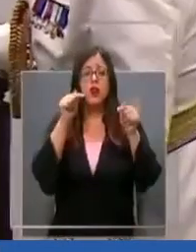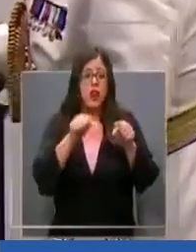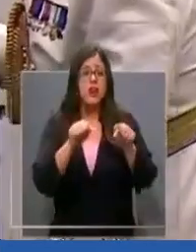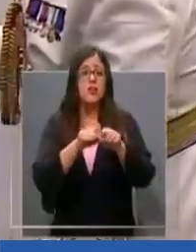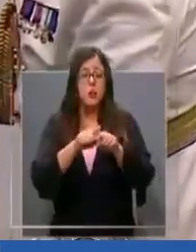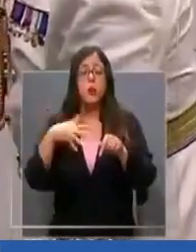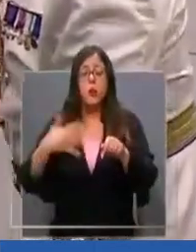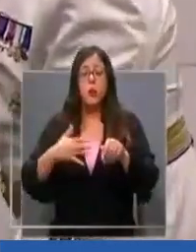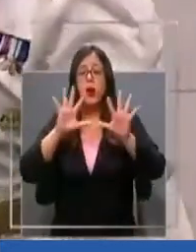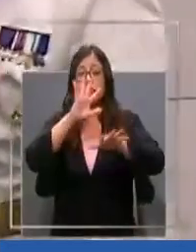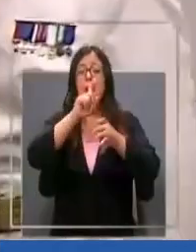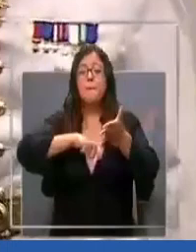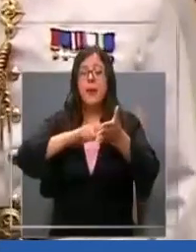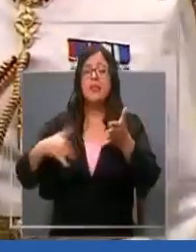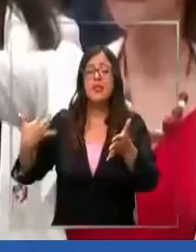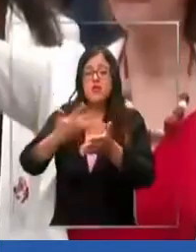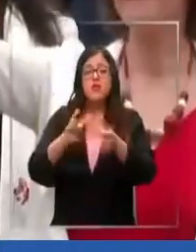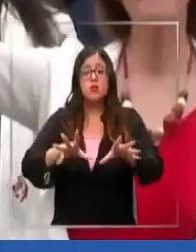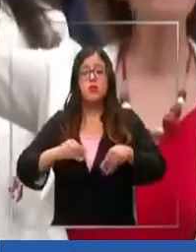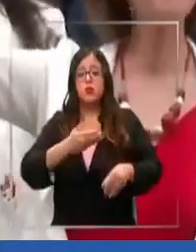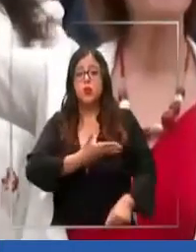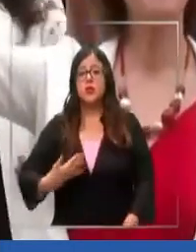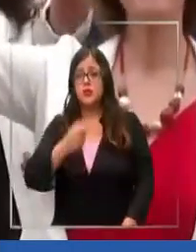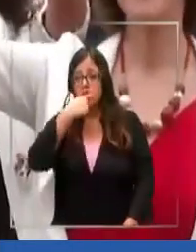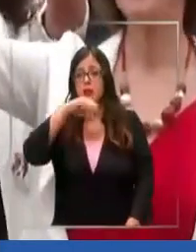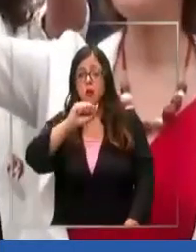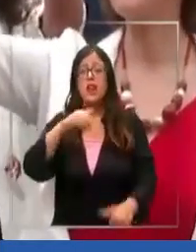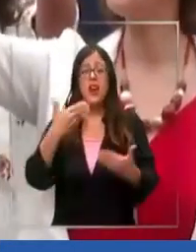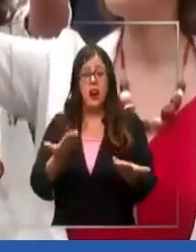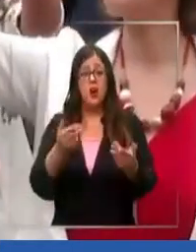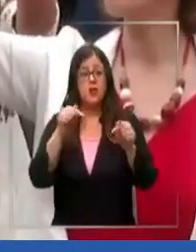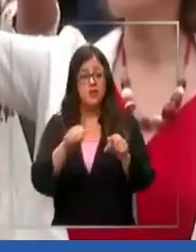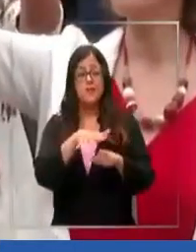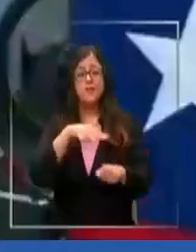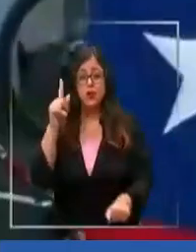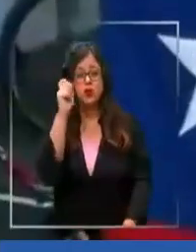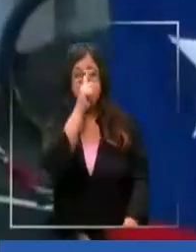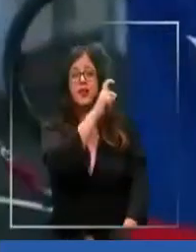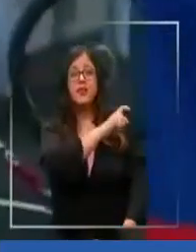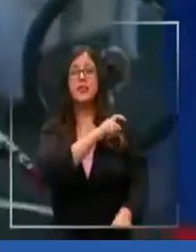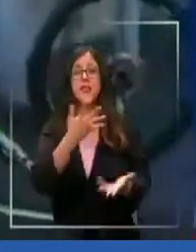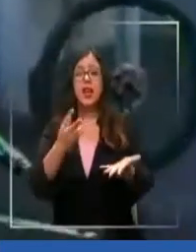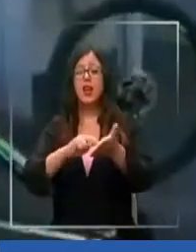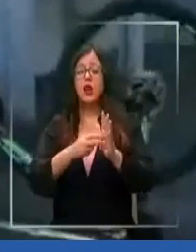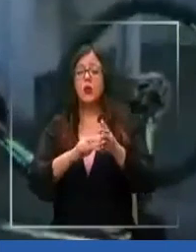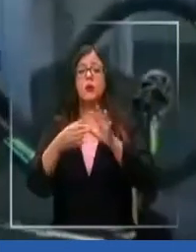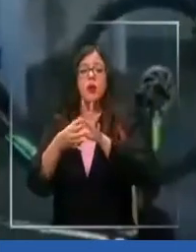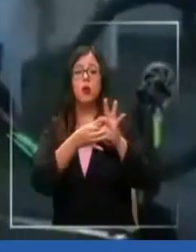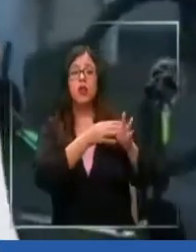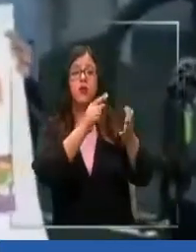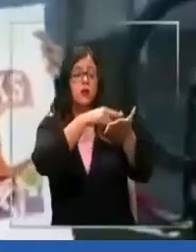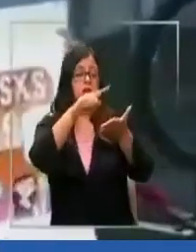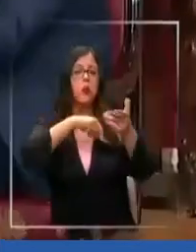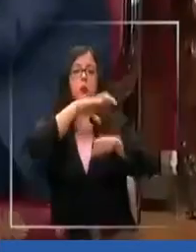atraviesa la peor crisis de los 10 primeros meses de su gestión. Ante esta situación ha alcanzado el 70% de desaprobación